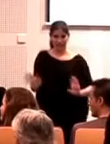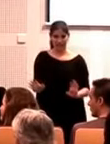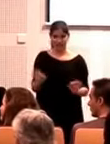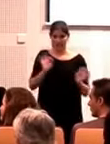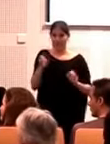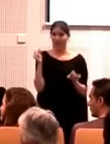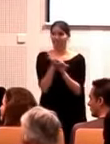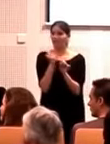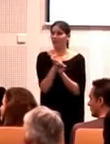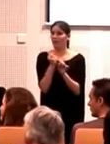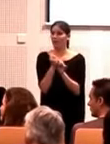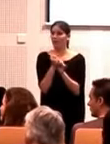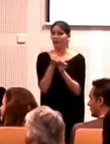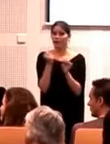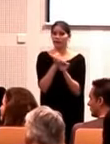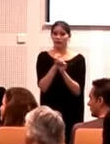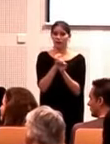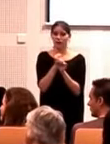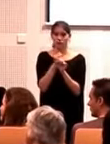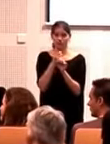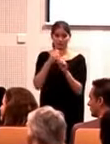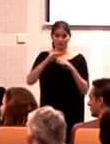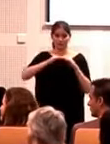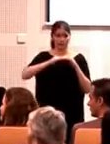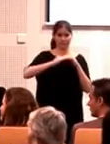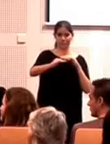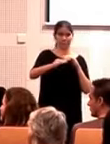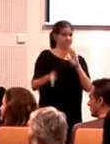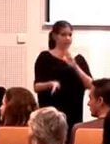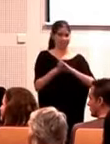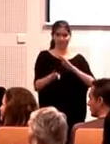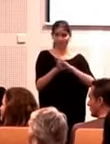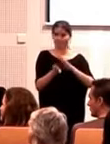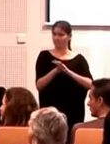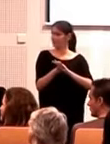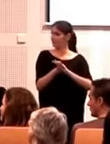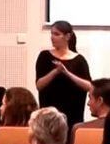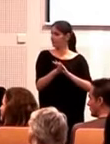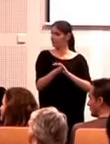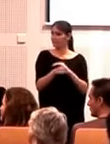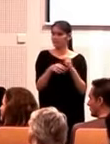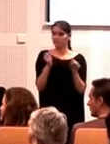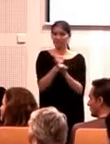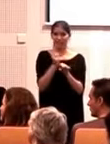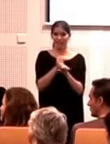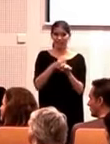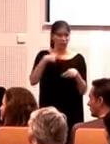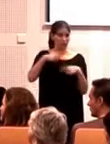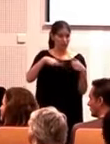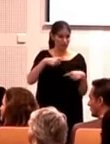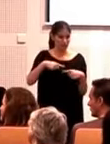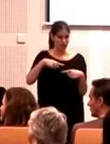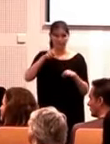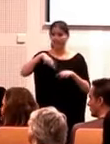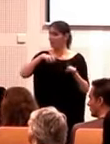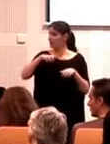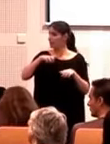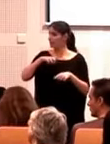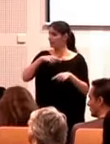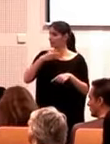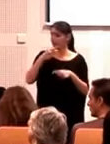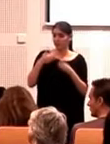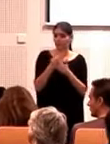sea, el trabajo es un trabajo permanente, es un trabajo diario y hay unos días que sale y hay otros días que no sale.